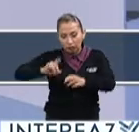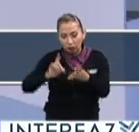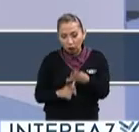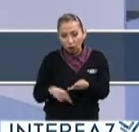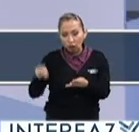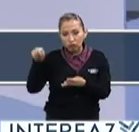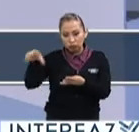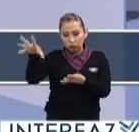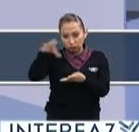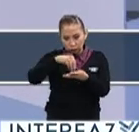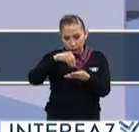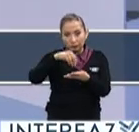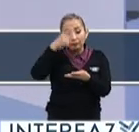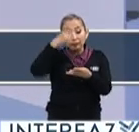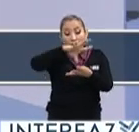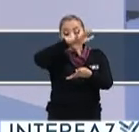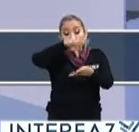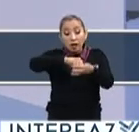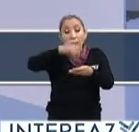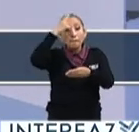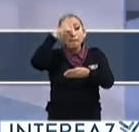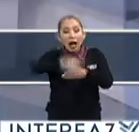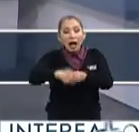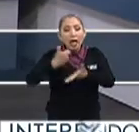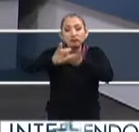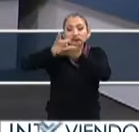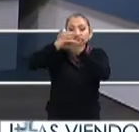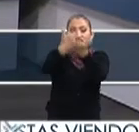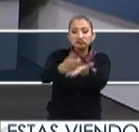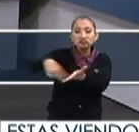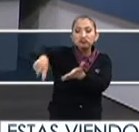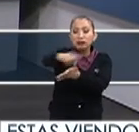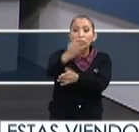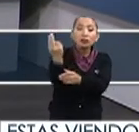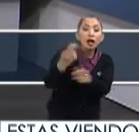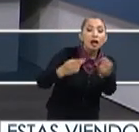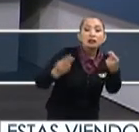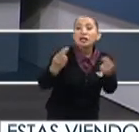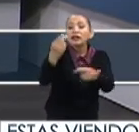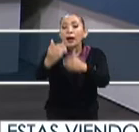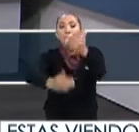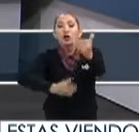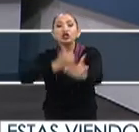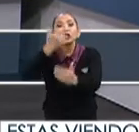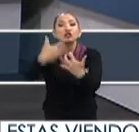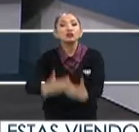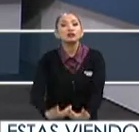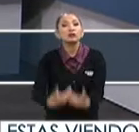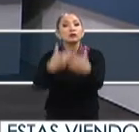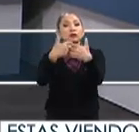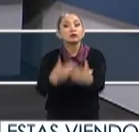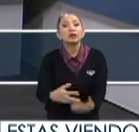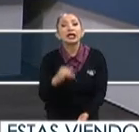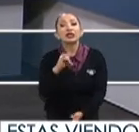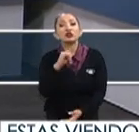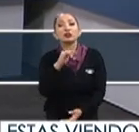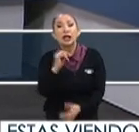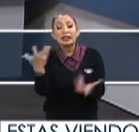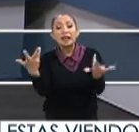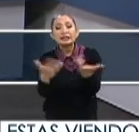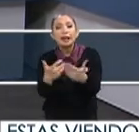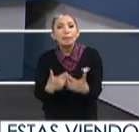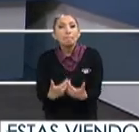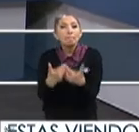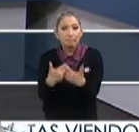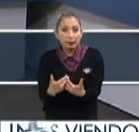computación, ¿verdad? Para dar respuesta a las necesidades de los procesos industriales, procesos de